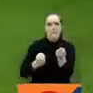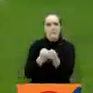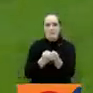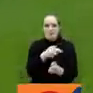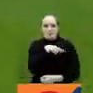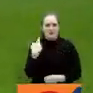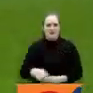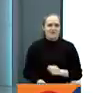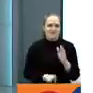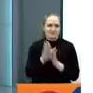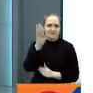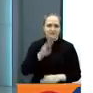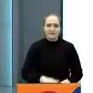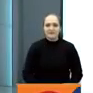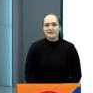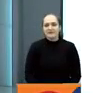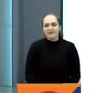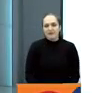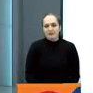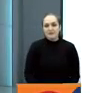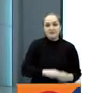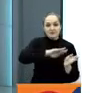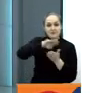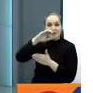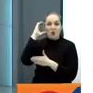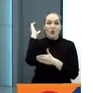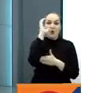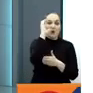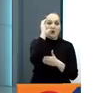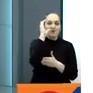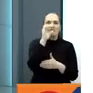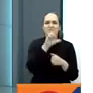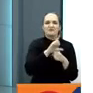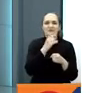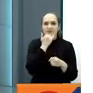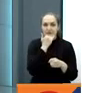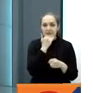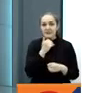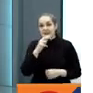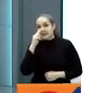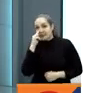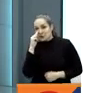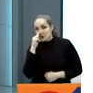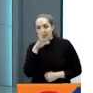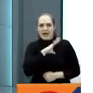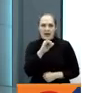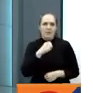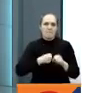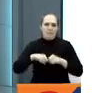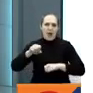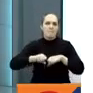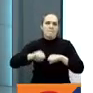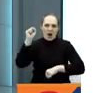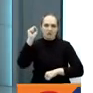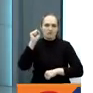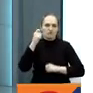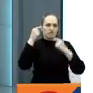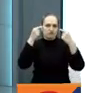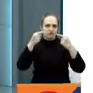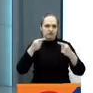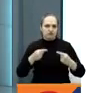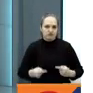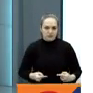sorprendente Rayo. Hablemos ahora de la Liga Colombiana, porque Nacional y Deportivo Cali ganaron sus partidos de esta fecha